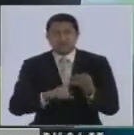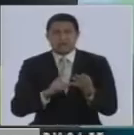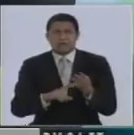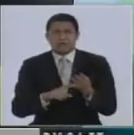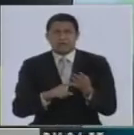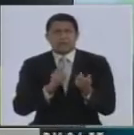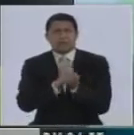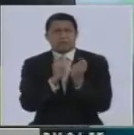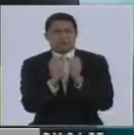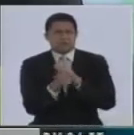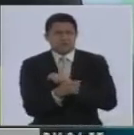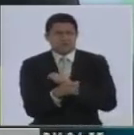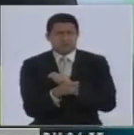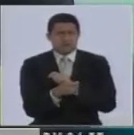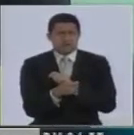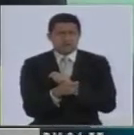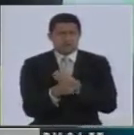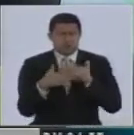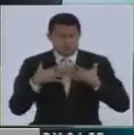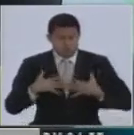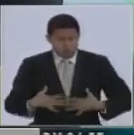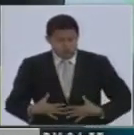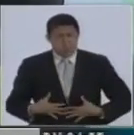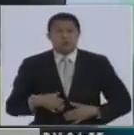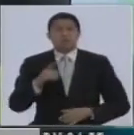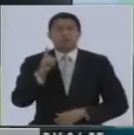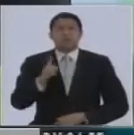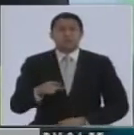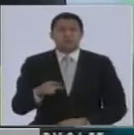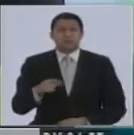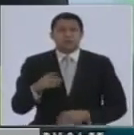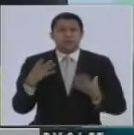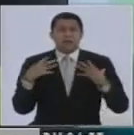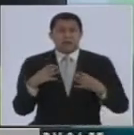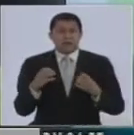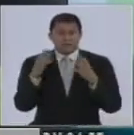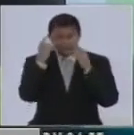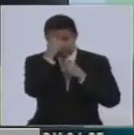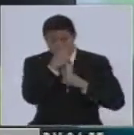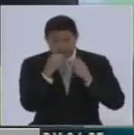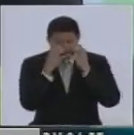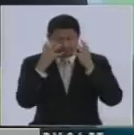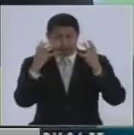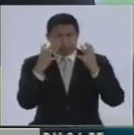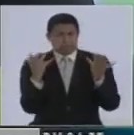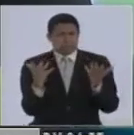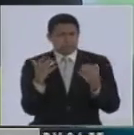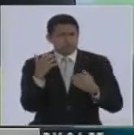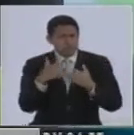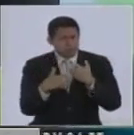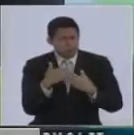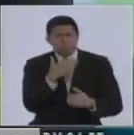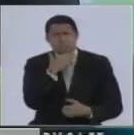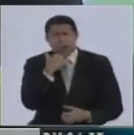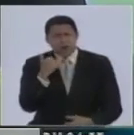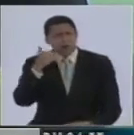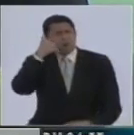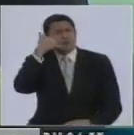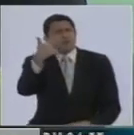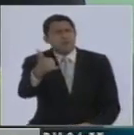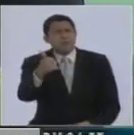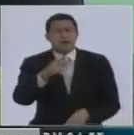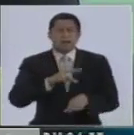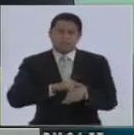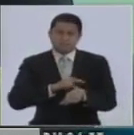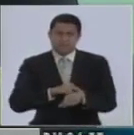modificaciones de tu sodio corporal hasta la distribución de la grasa de tu cara o sea hay una serie de cosas mejor es llamar al médico si